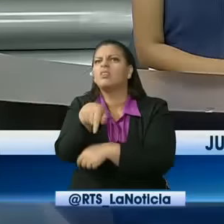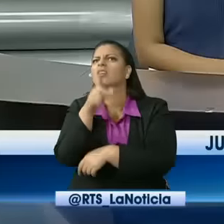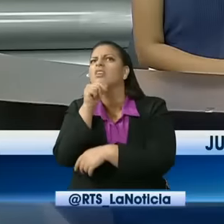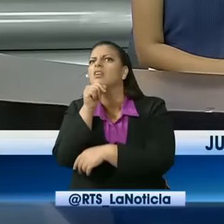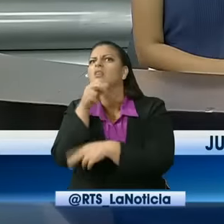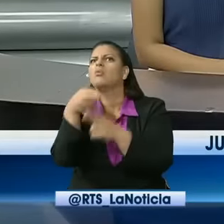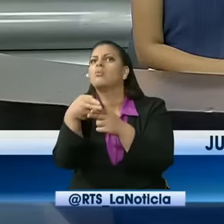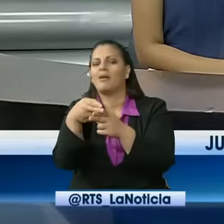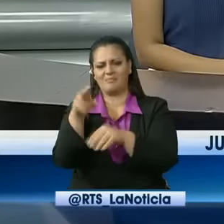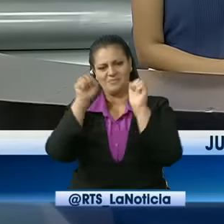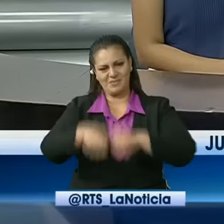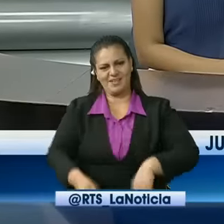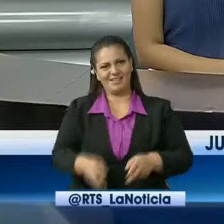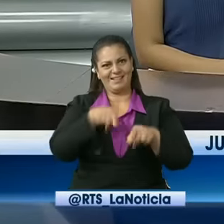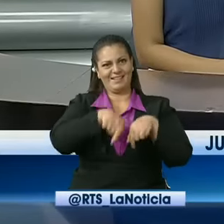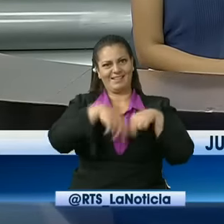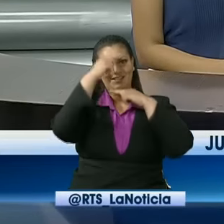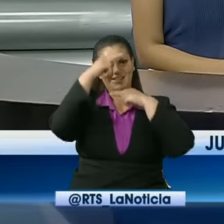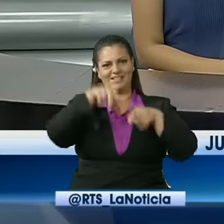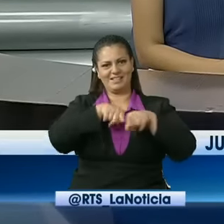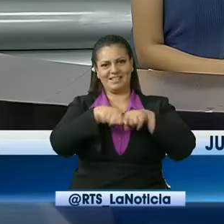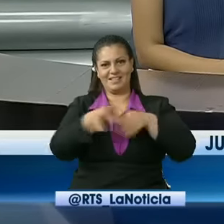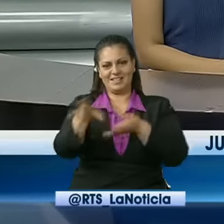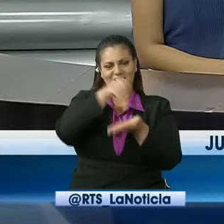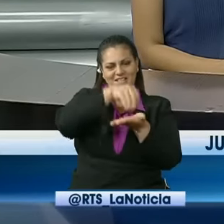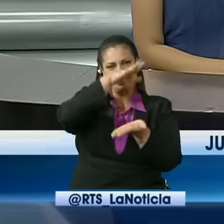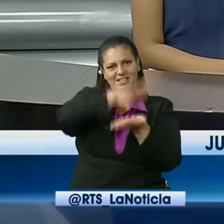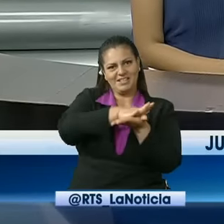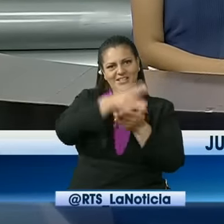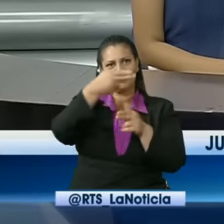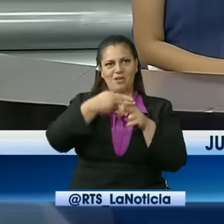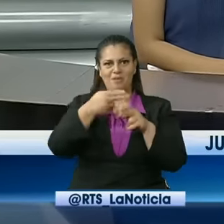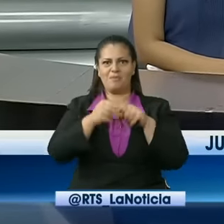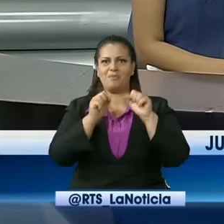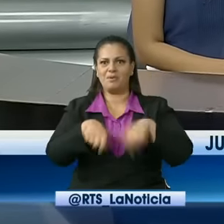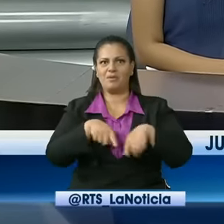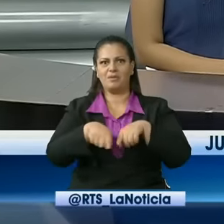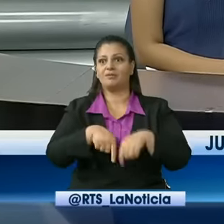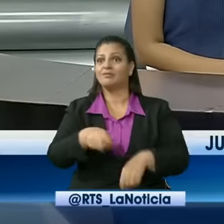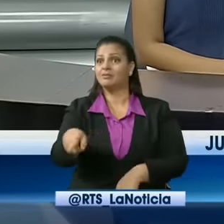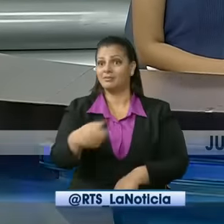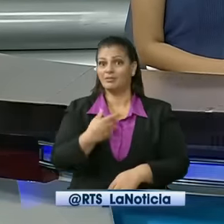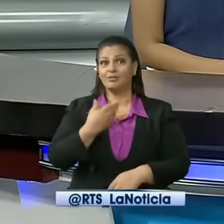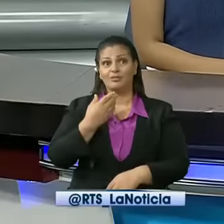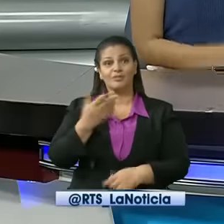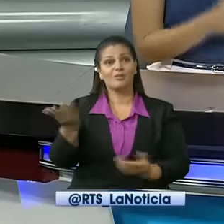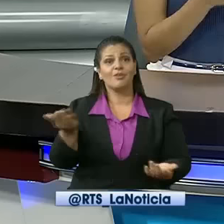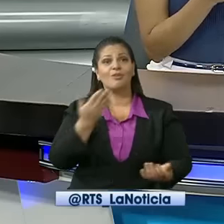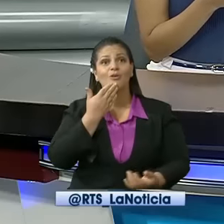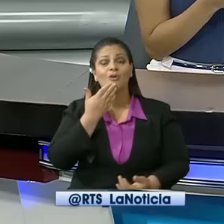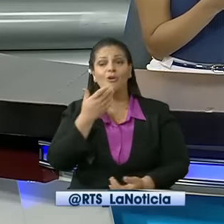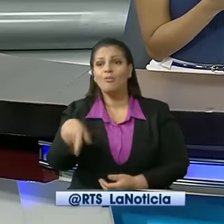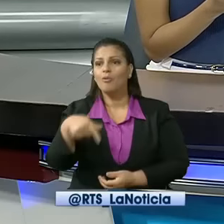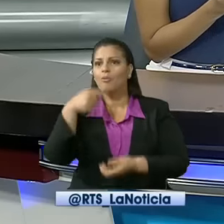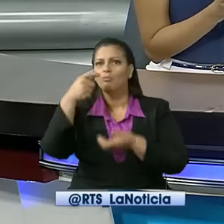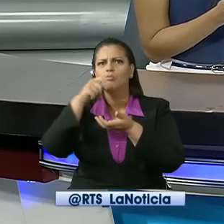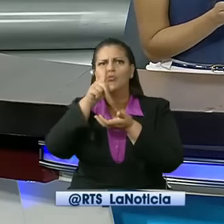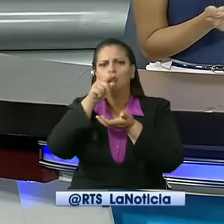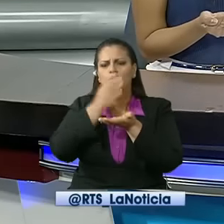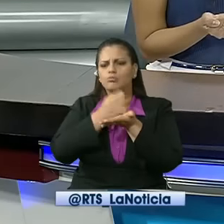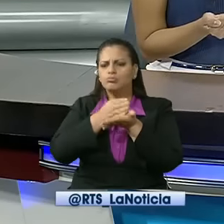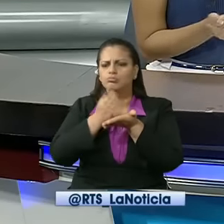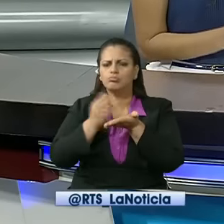pelados. Venga a inscribir a la tía Yorma, que ya está desesperada por mostrar su seco de pollo, más seco que pollo. Pero mande la fotito también del